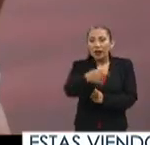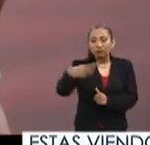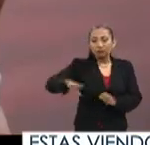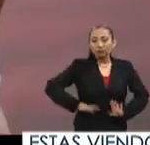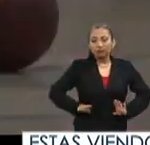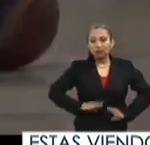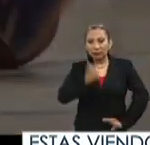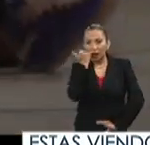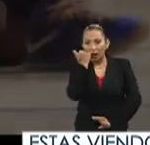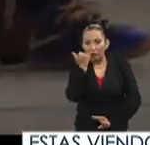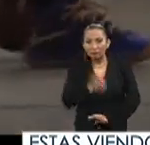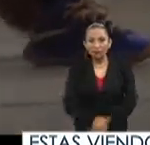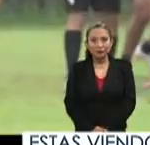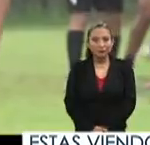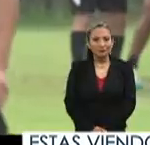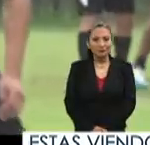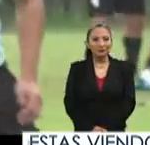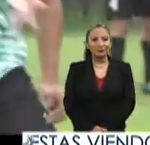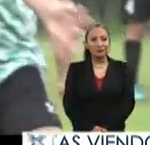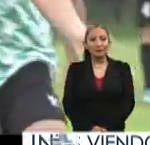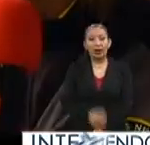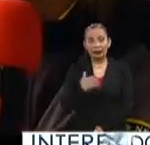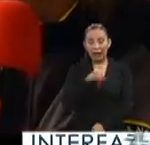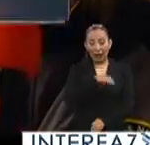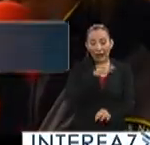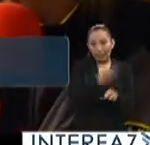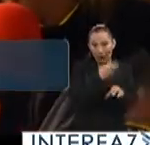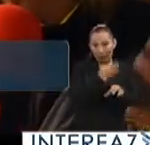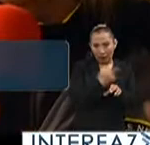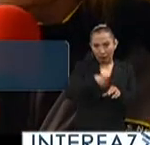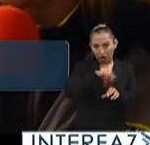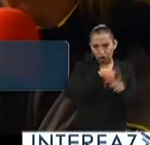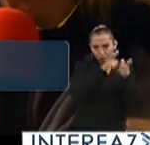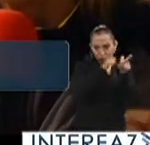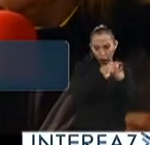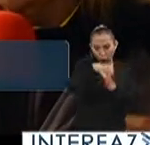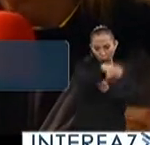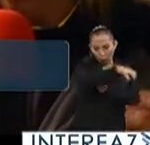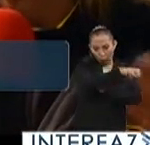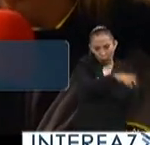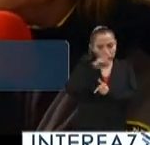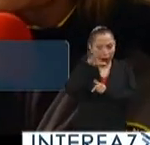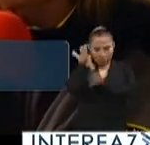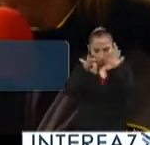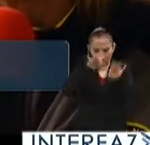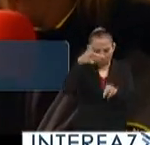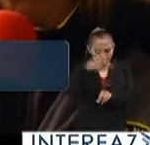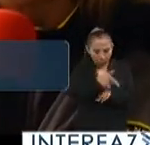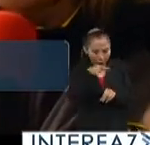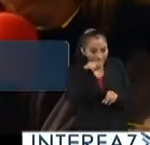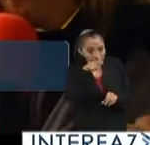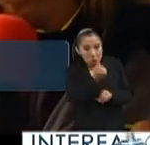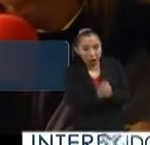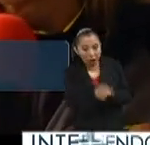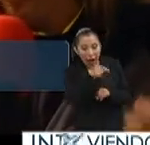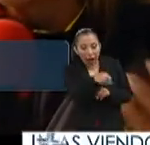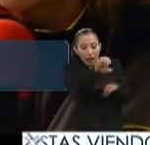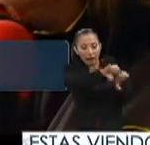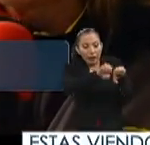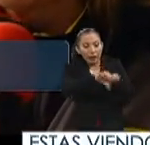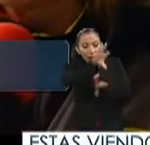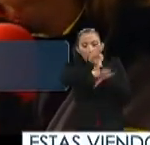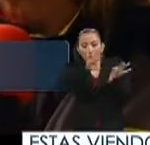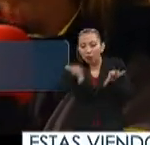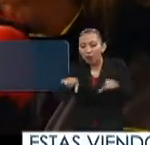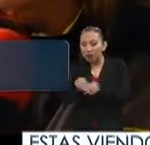cualidades de los atletas estudiantes. Desde las ligas de prepa que hemos concentrado lo mejor, detectado, integran la selección de